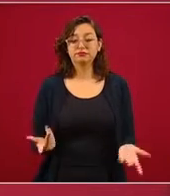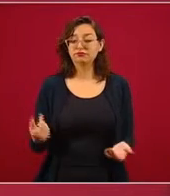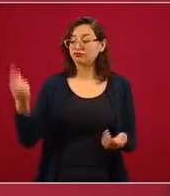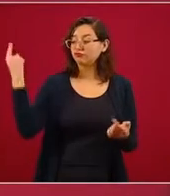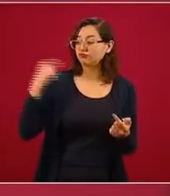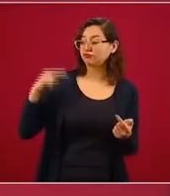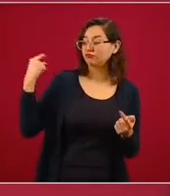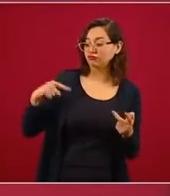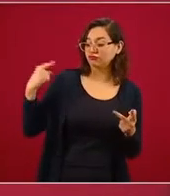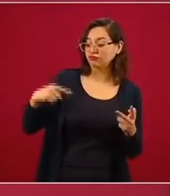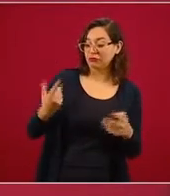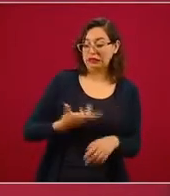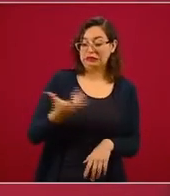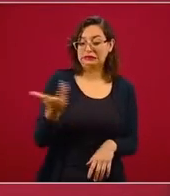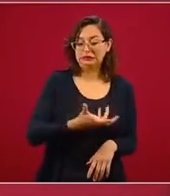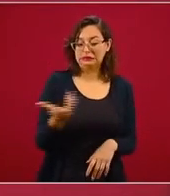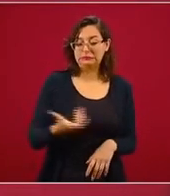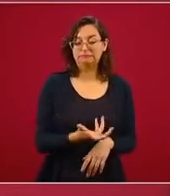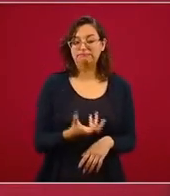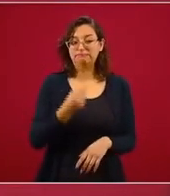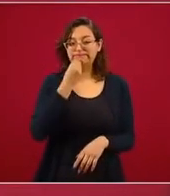ciertas acciones.